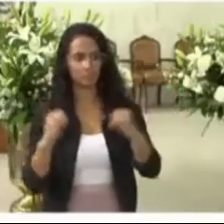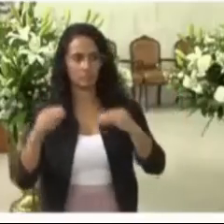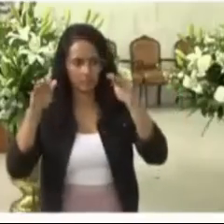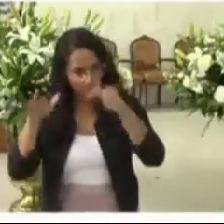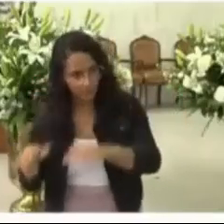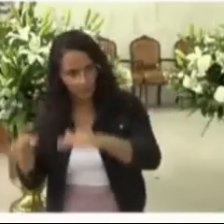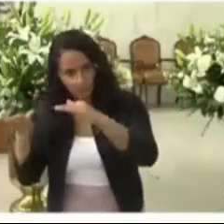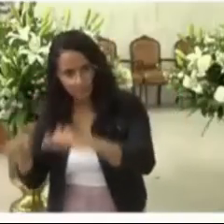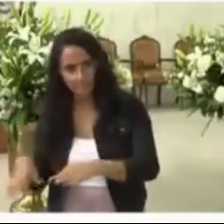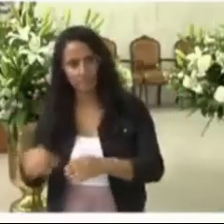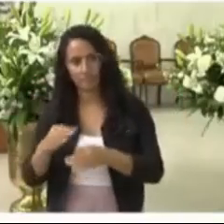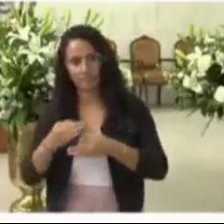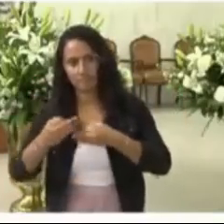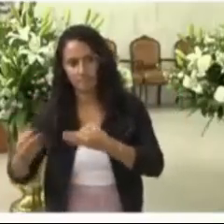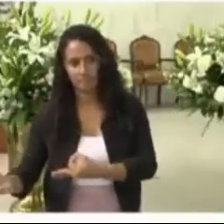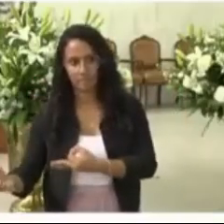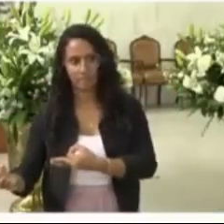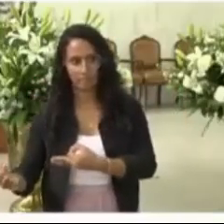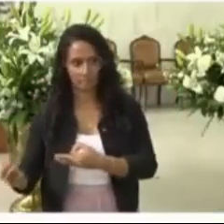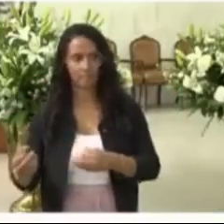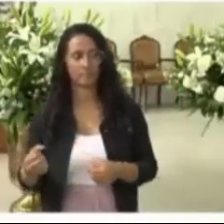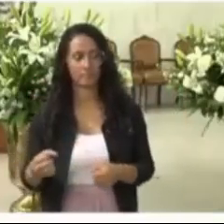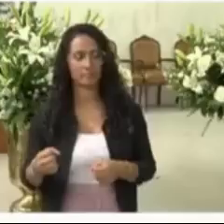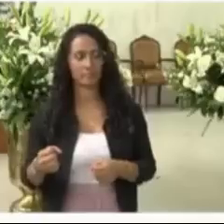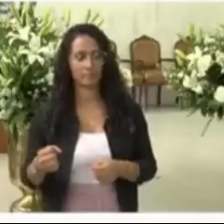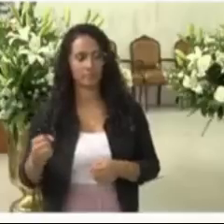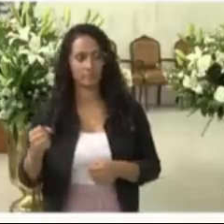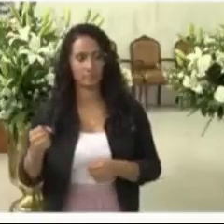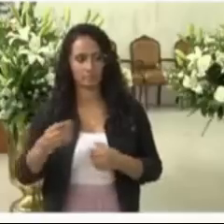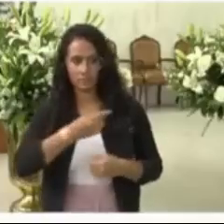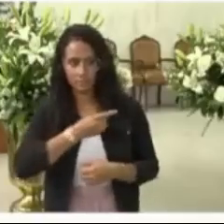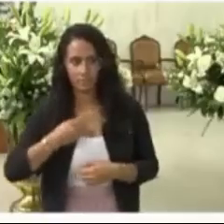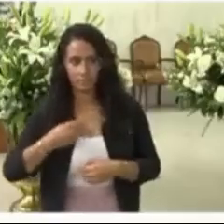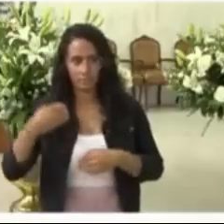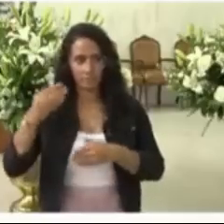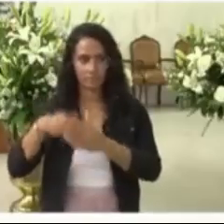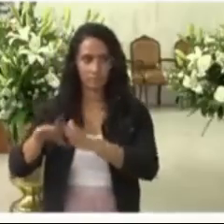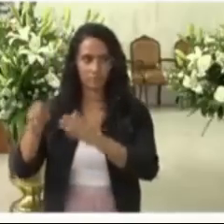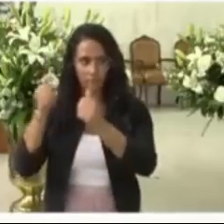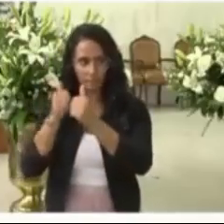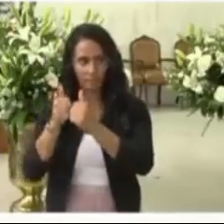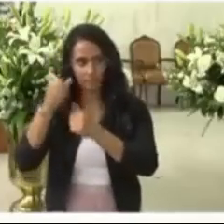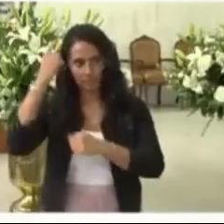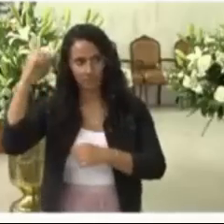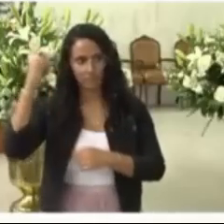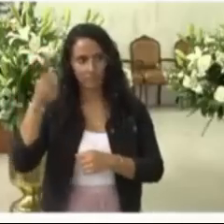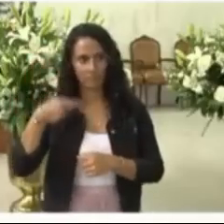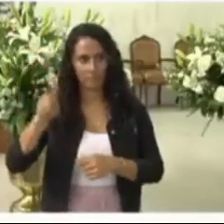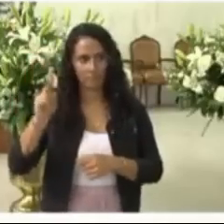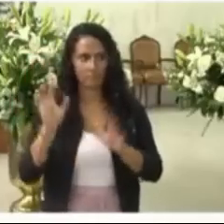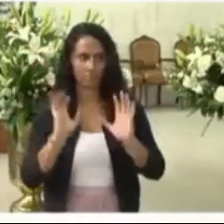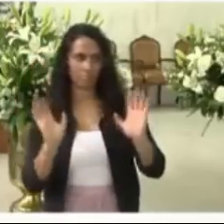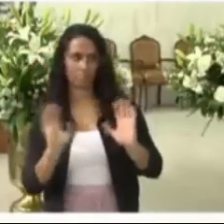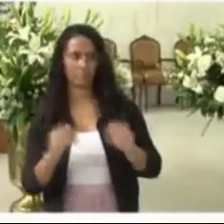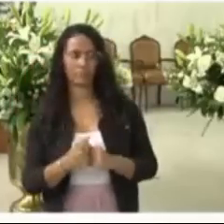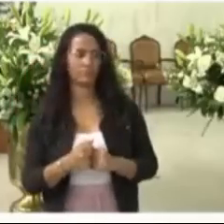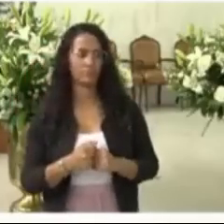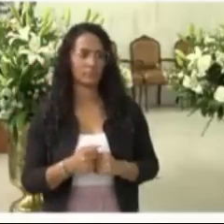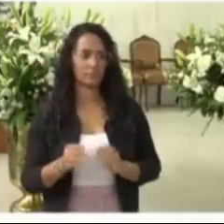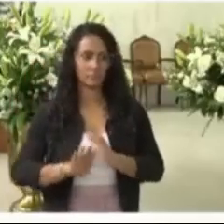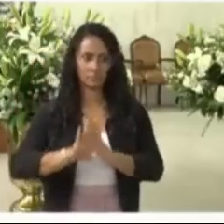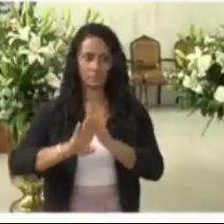Baales. En lugar de buscar el consejo del Señor para su vivir, anduvieron en los designios de su